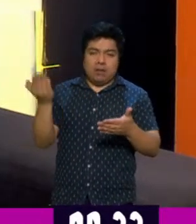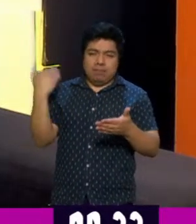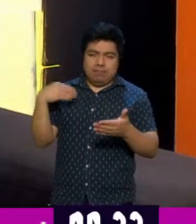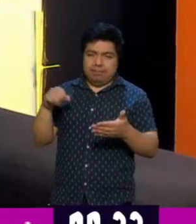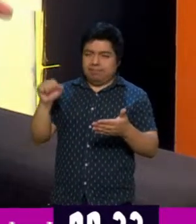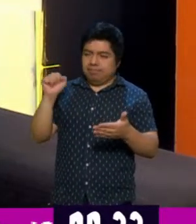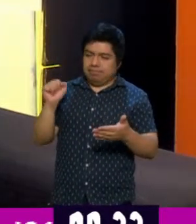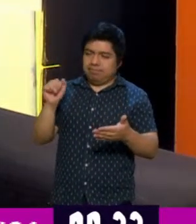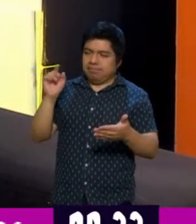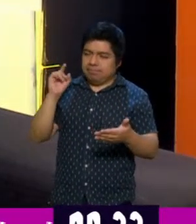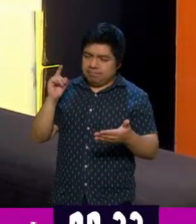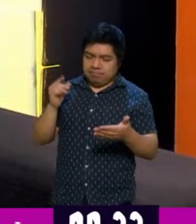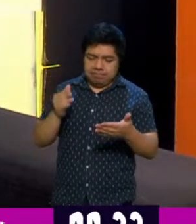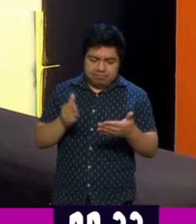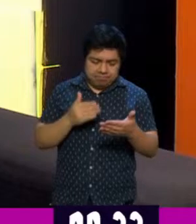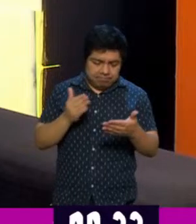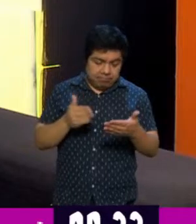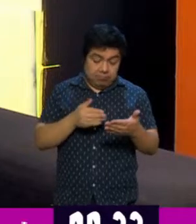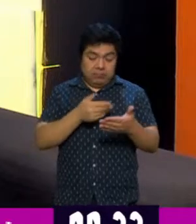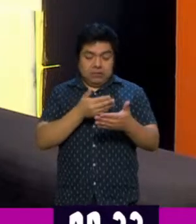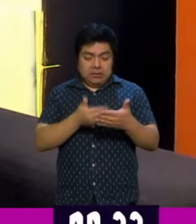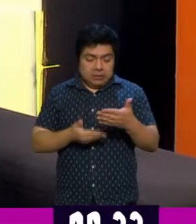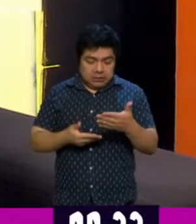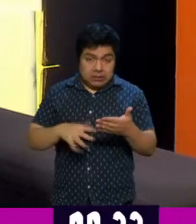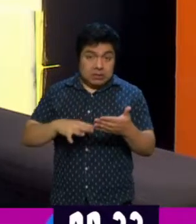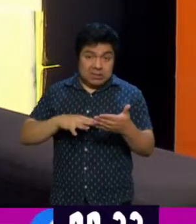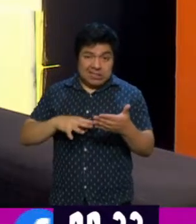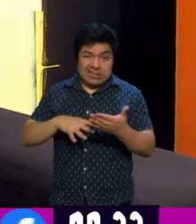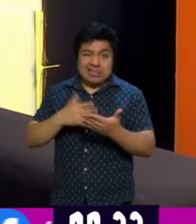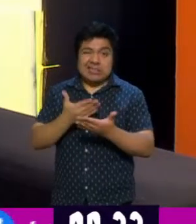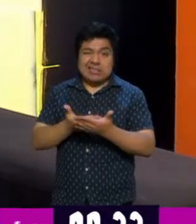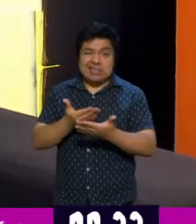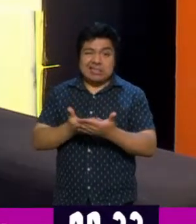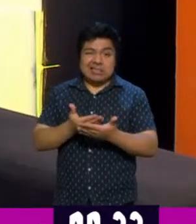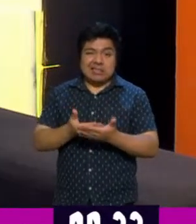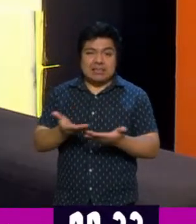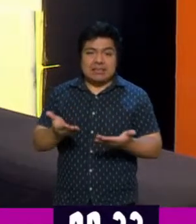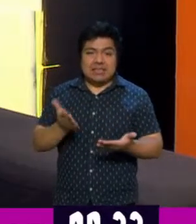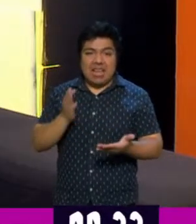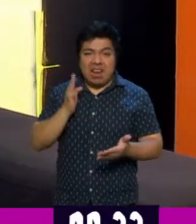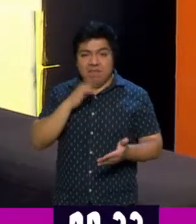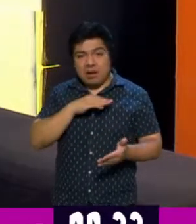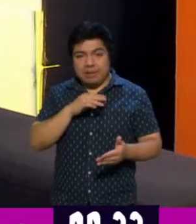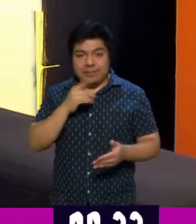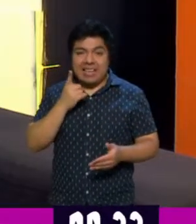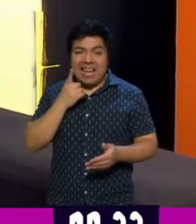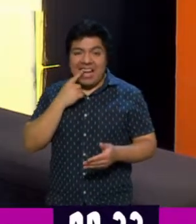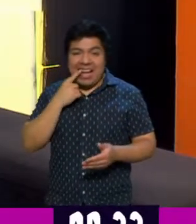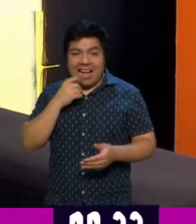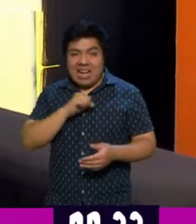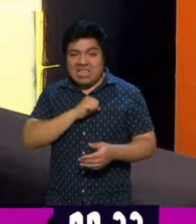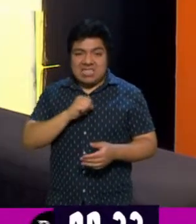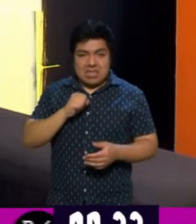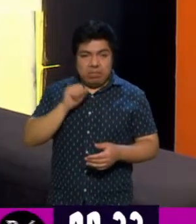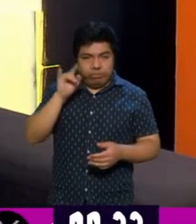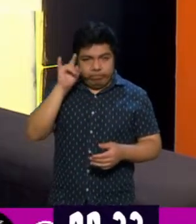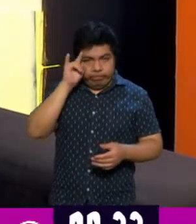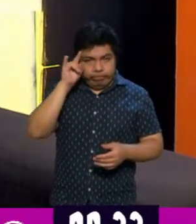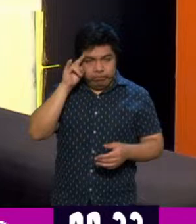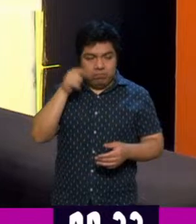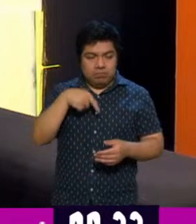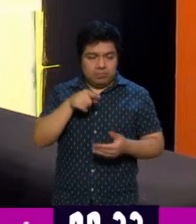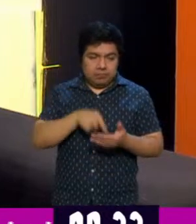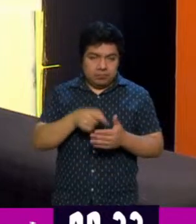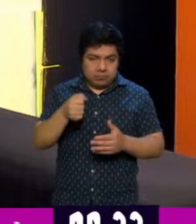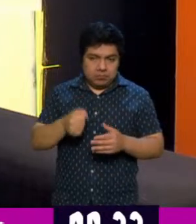va a encontrar con diferentes evidencias de la presencia del mal en nuestra realidad. Sí.